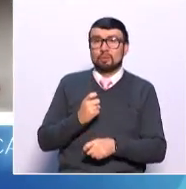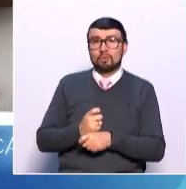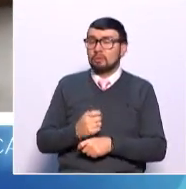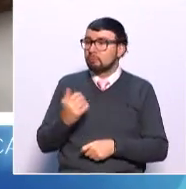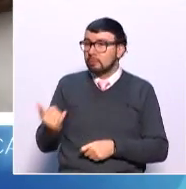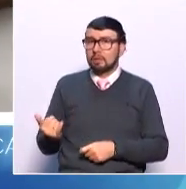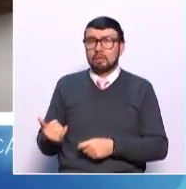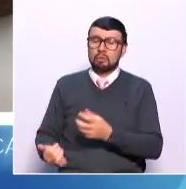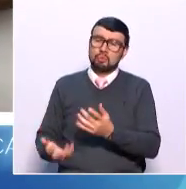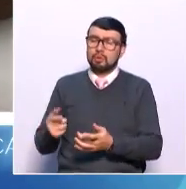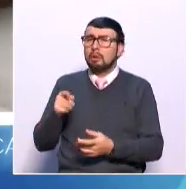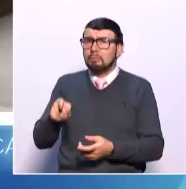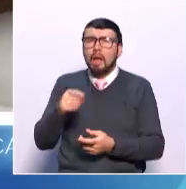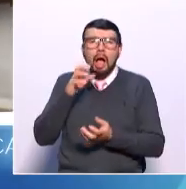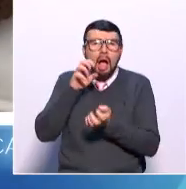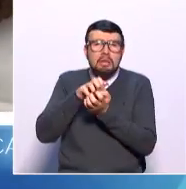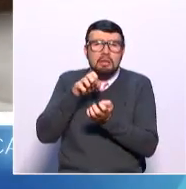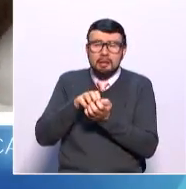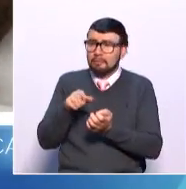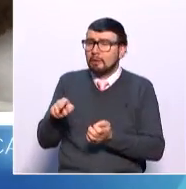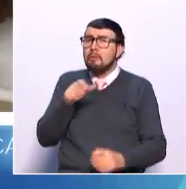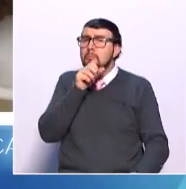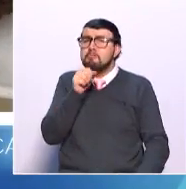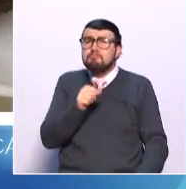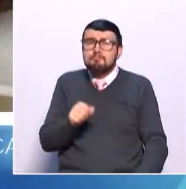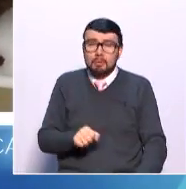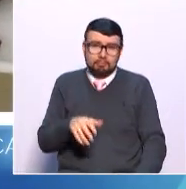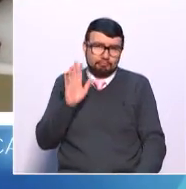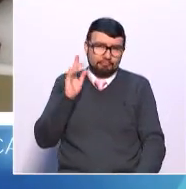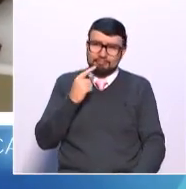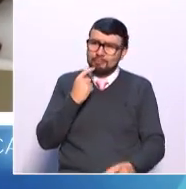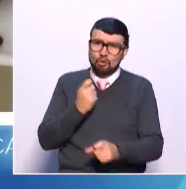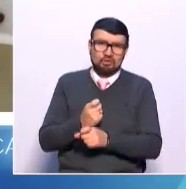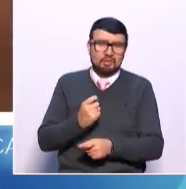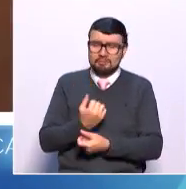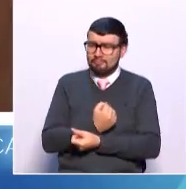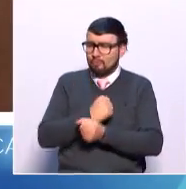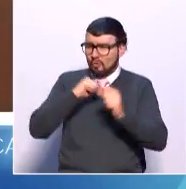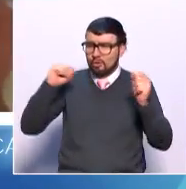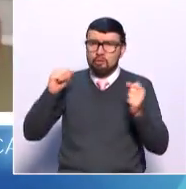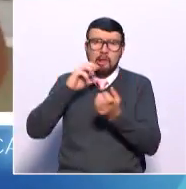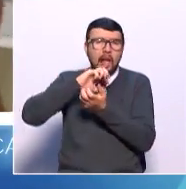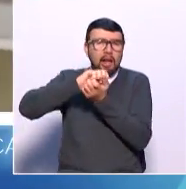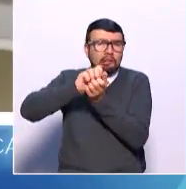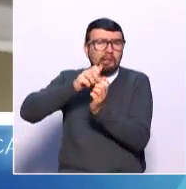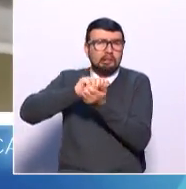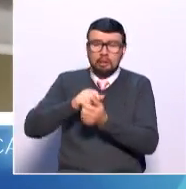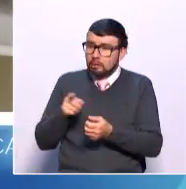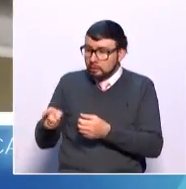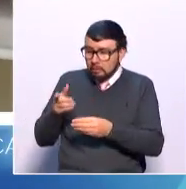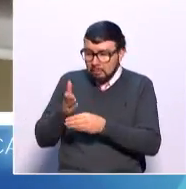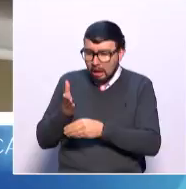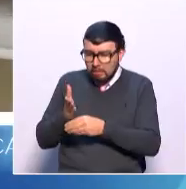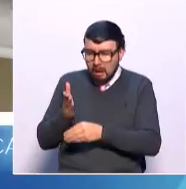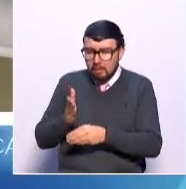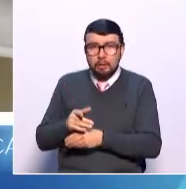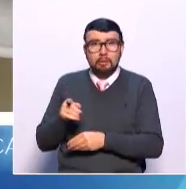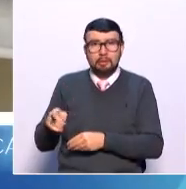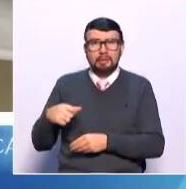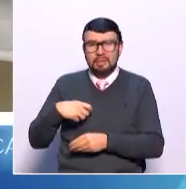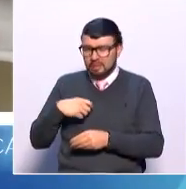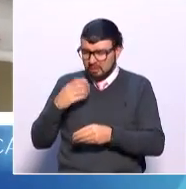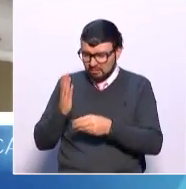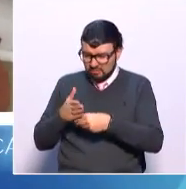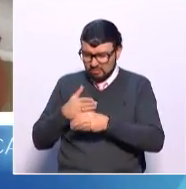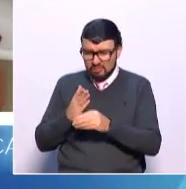obviamente con la dentadura son pases de 90 años tiene es imposible y una carne con un alto contenido de nier bo psoe